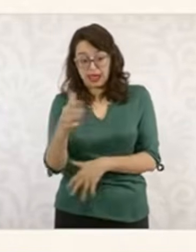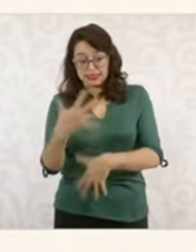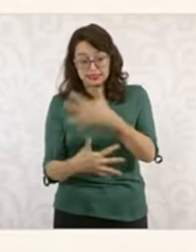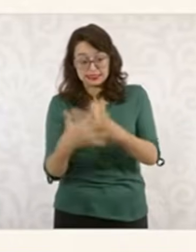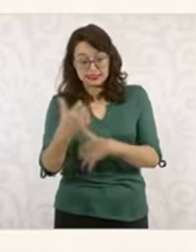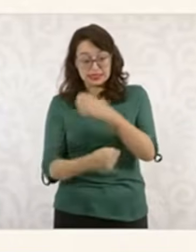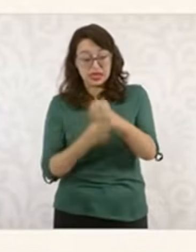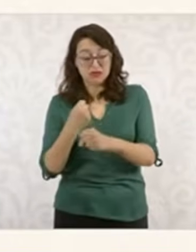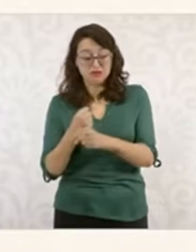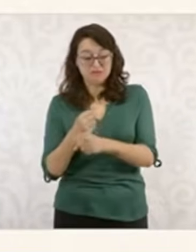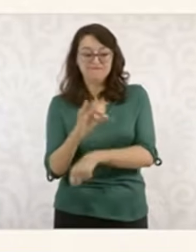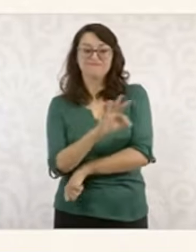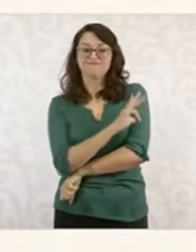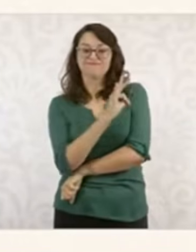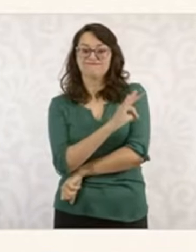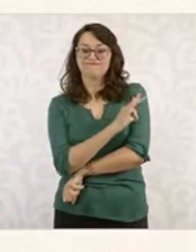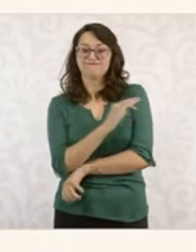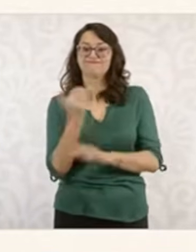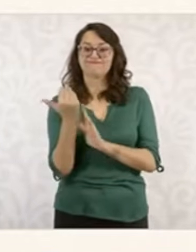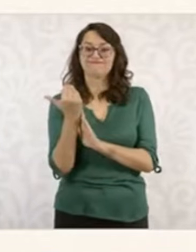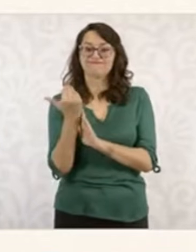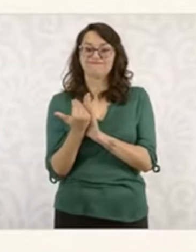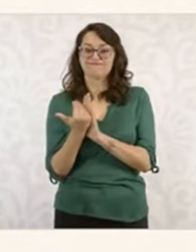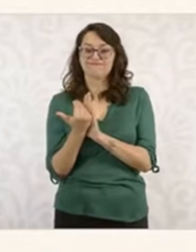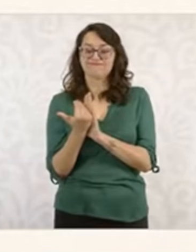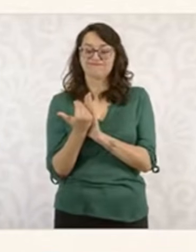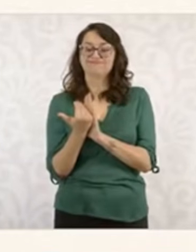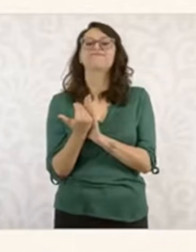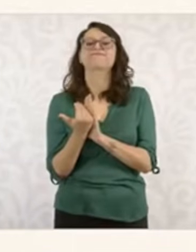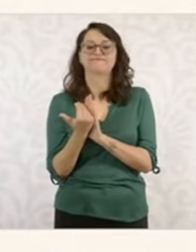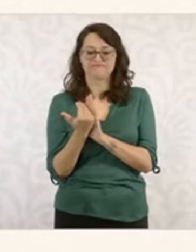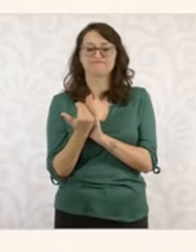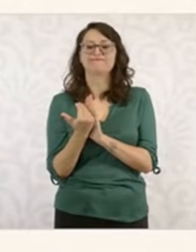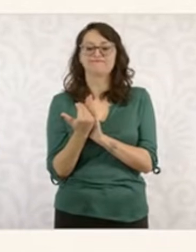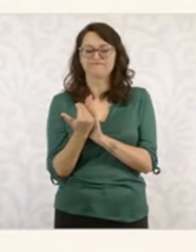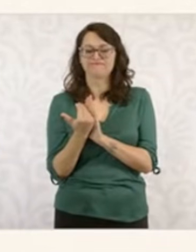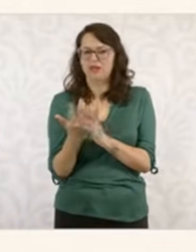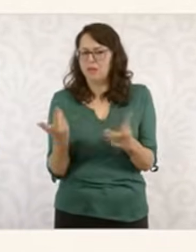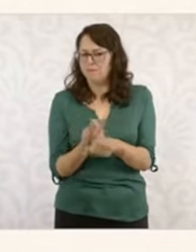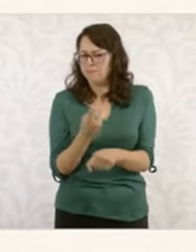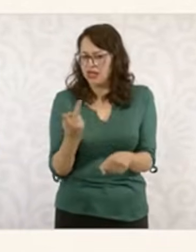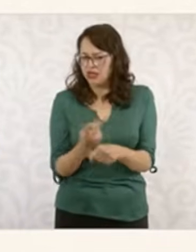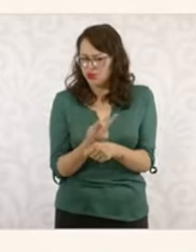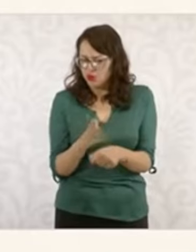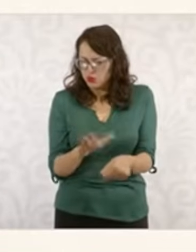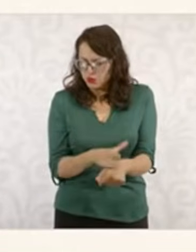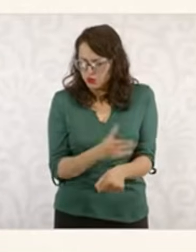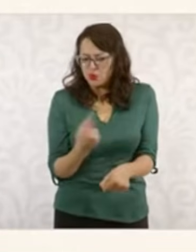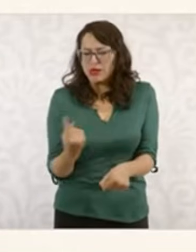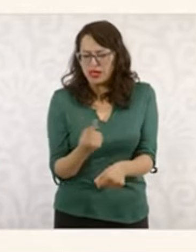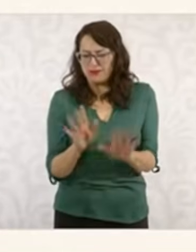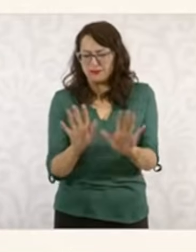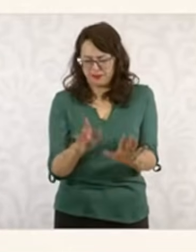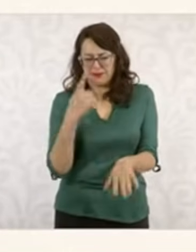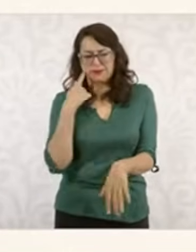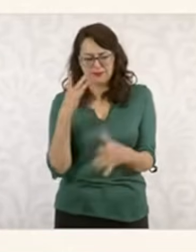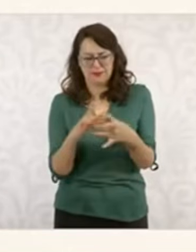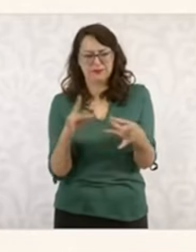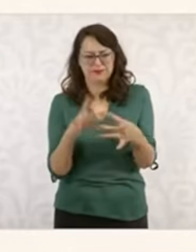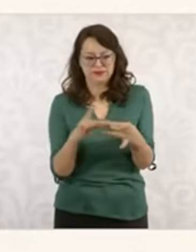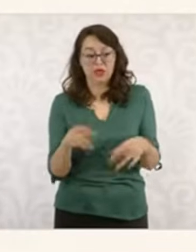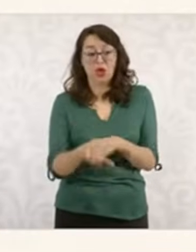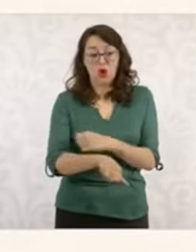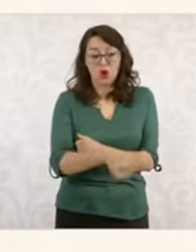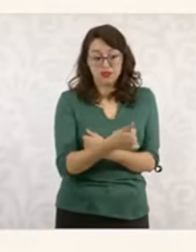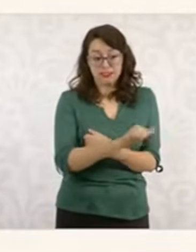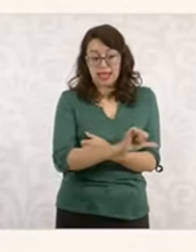va bajando la cobertura de vacunación. Y ahorita vamos a explicar a qué se refiere esto. 78%